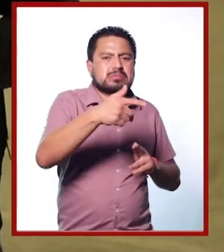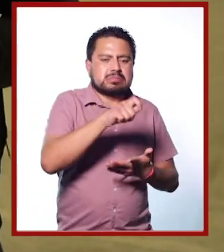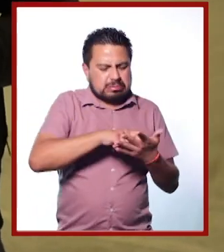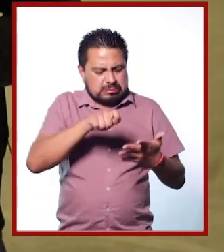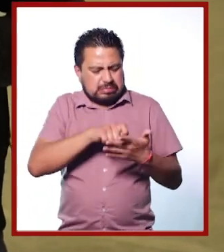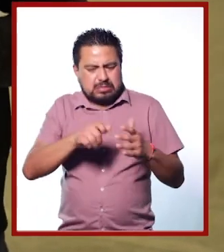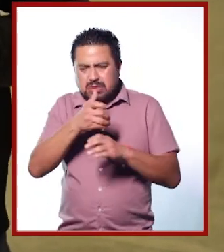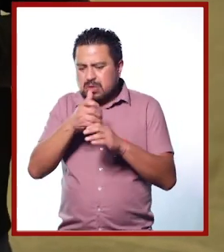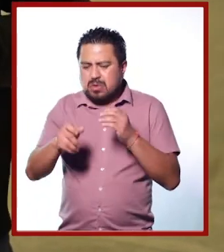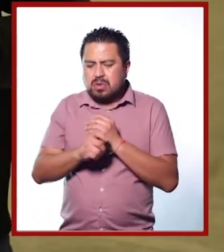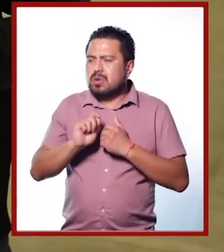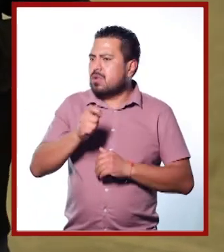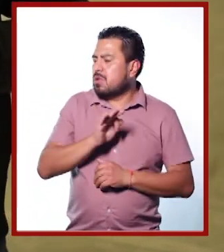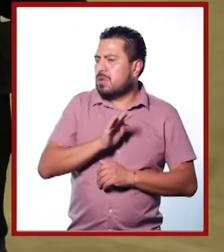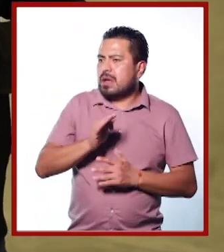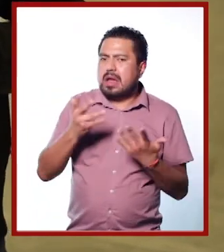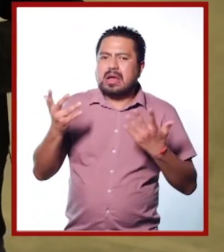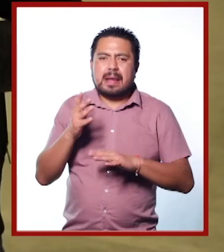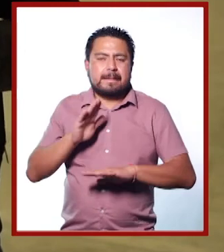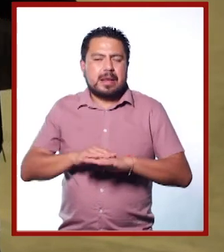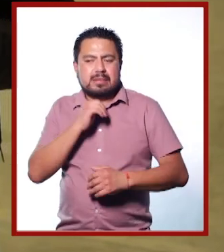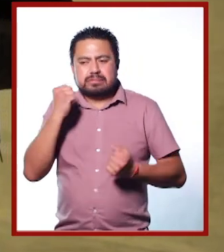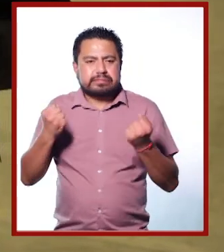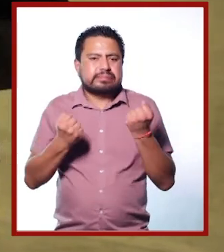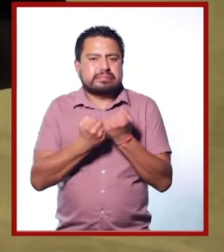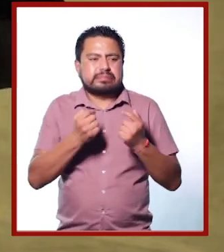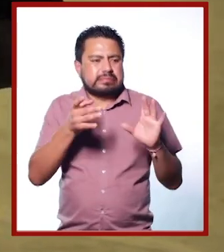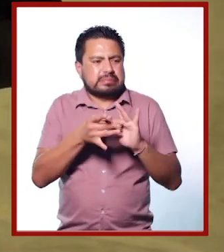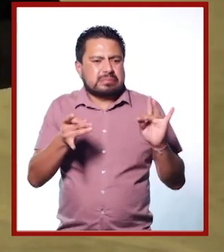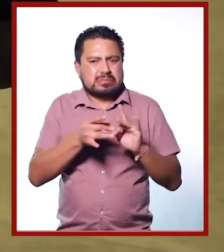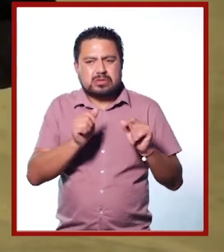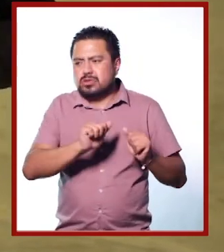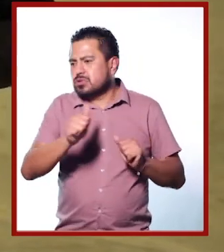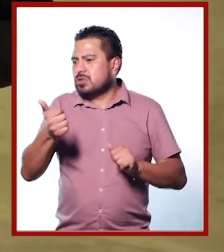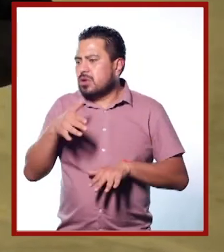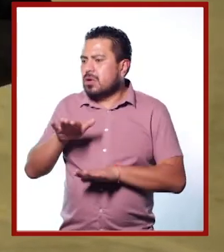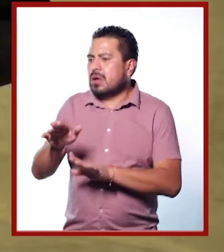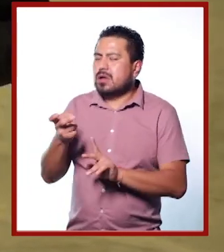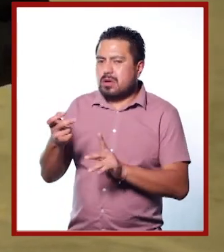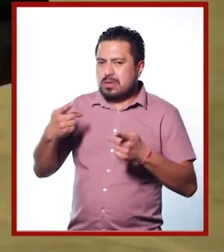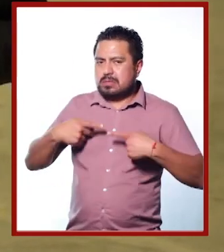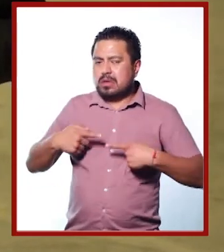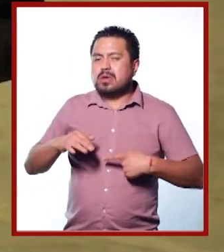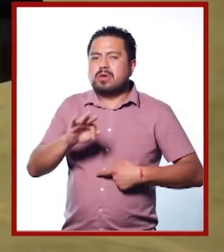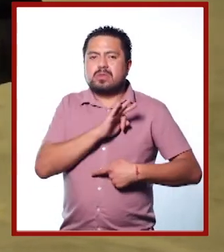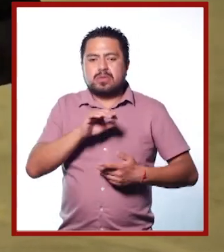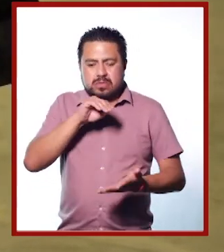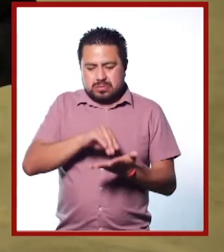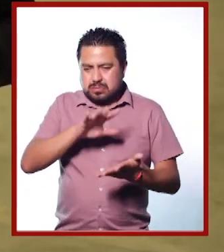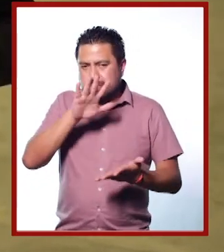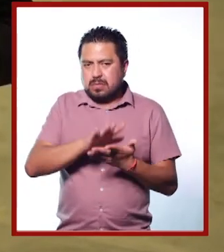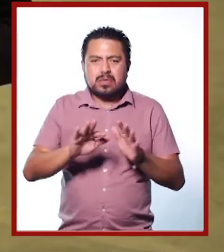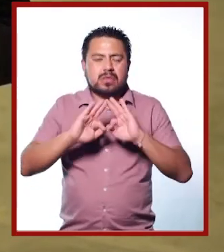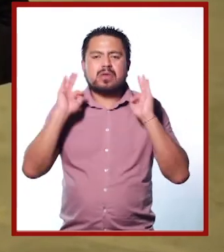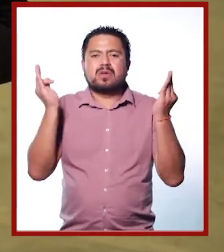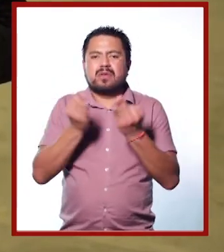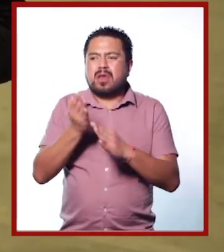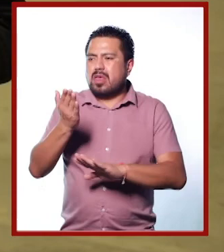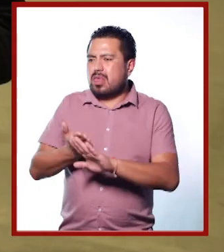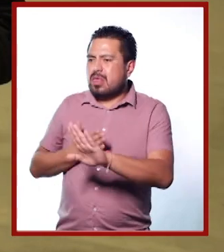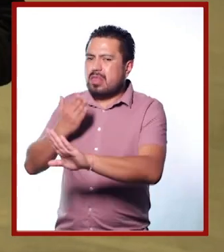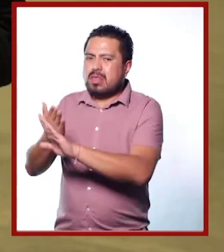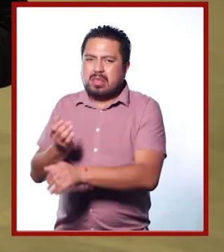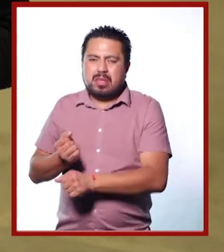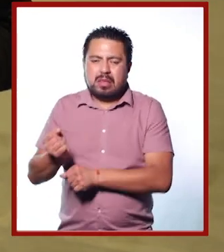y tomar nota de aquellas acciones que pudieran ejercer un poder velado o explícito sobre otra persona y que puedan constituir una forma